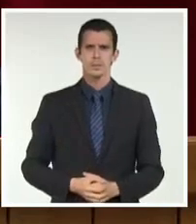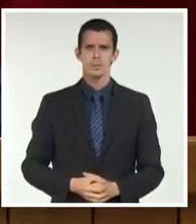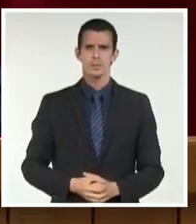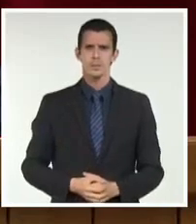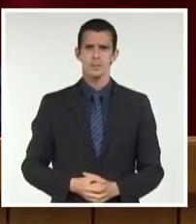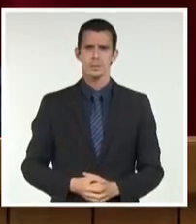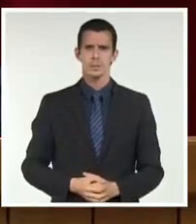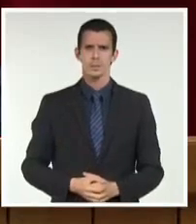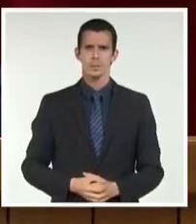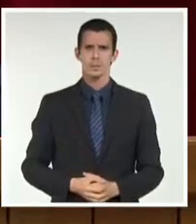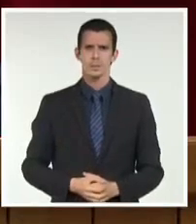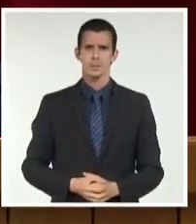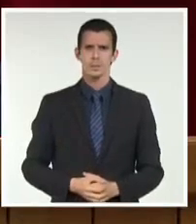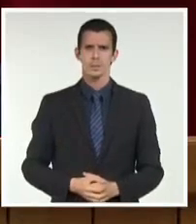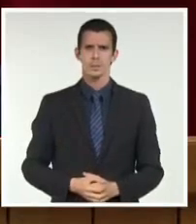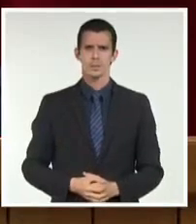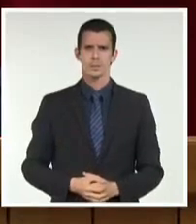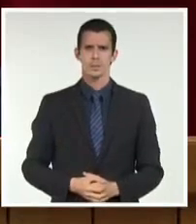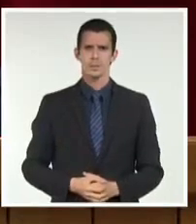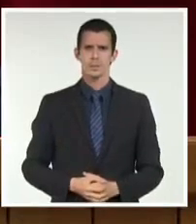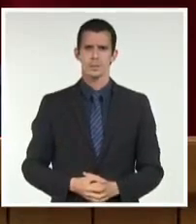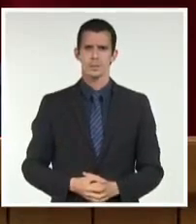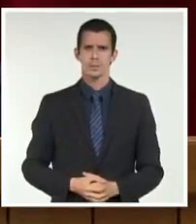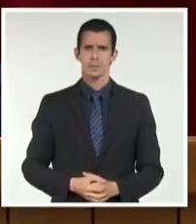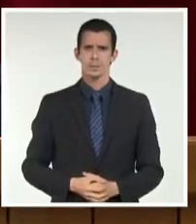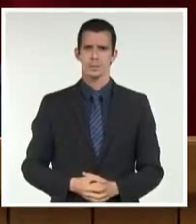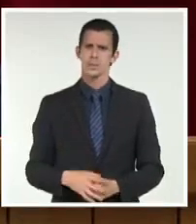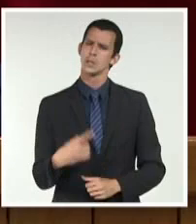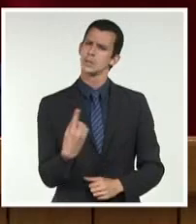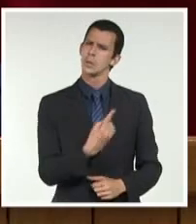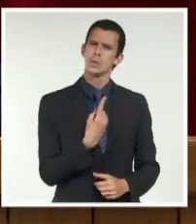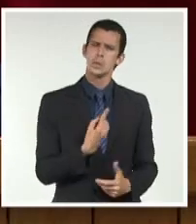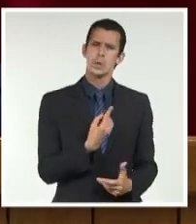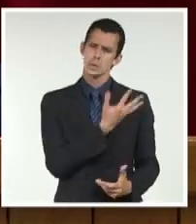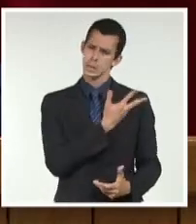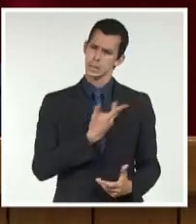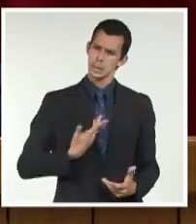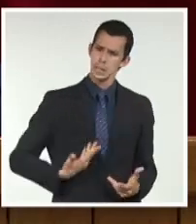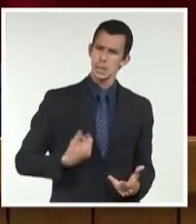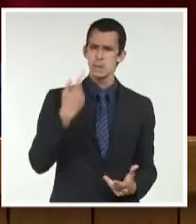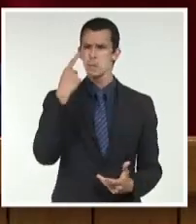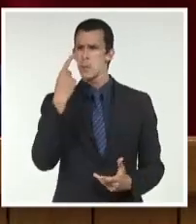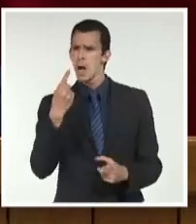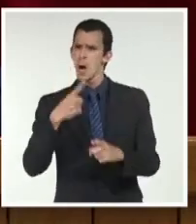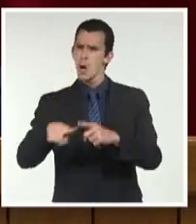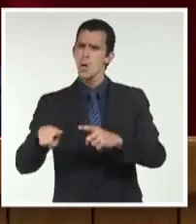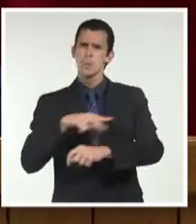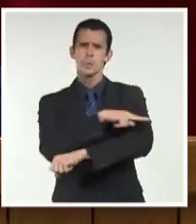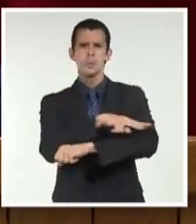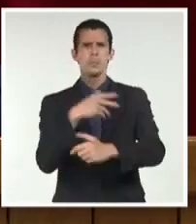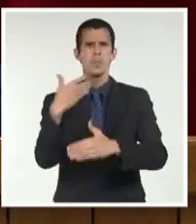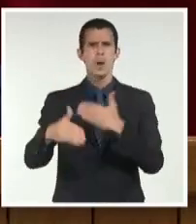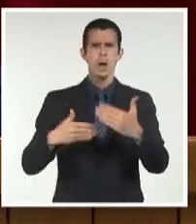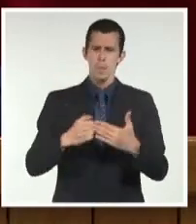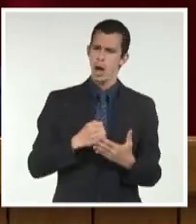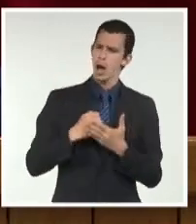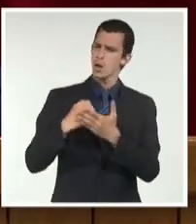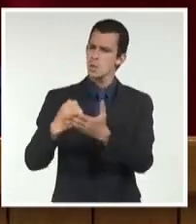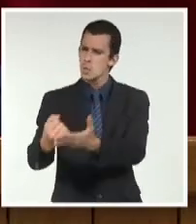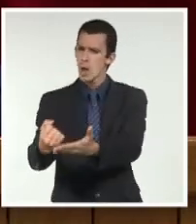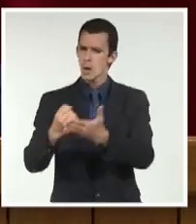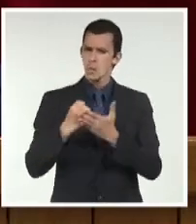paz, la cooperación y la solidaridad son características definitorias de nuestra proyección